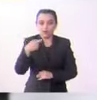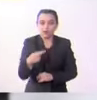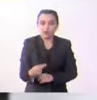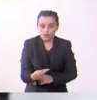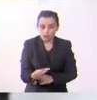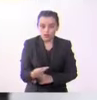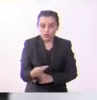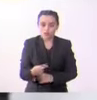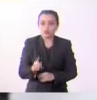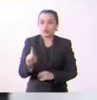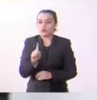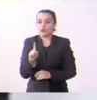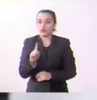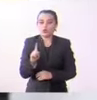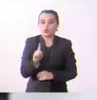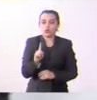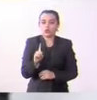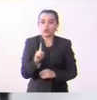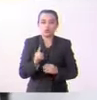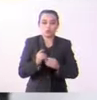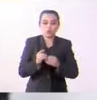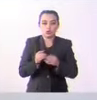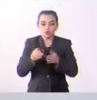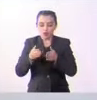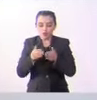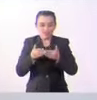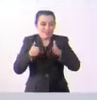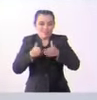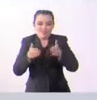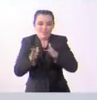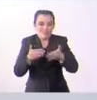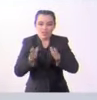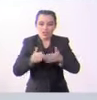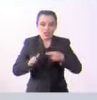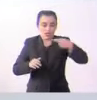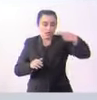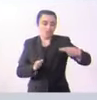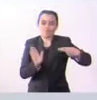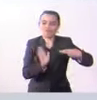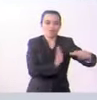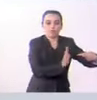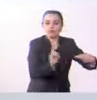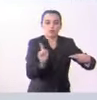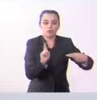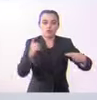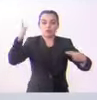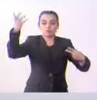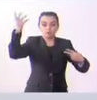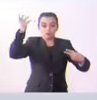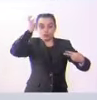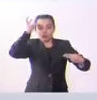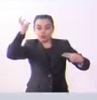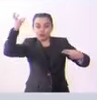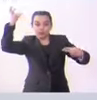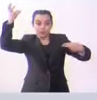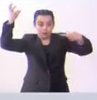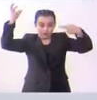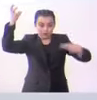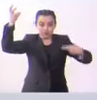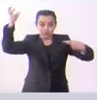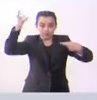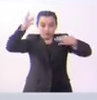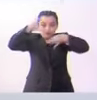muy parecida a como es en la vida real. Ahora bien, hablemos de las características del cuento realista. El